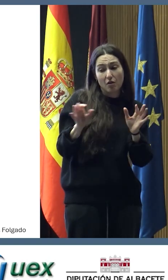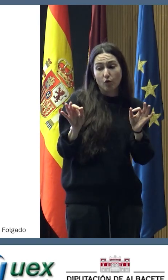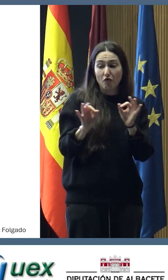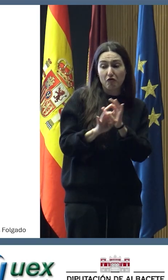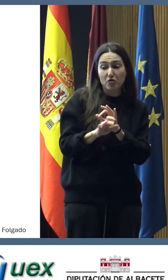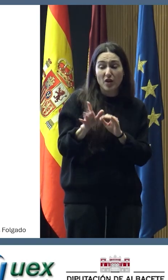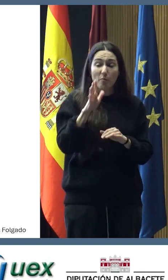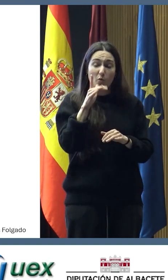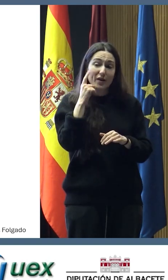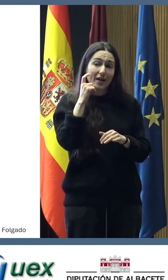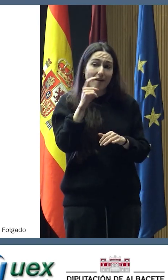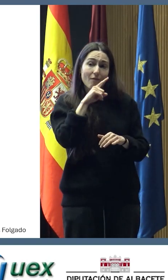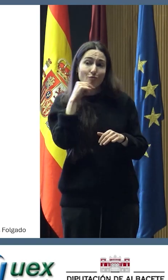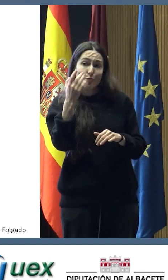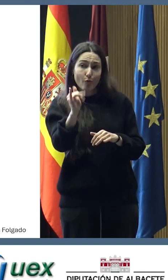de regla.